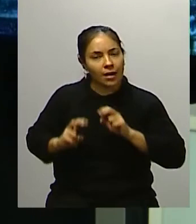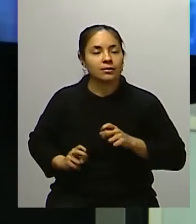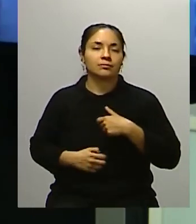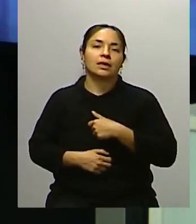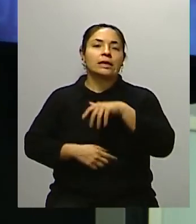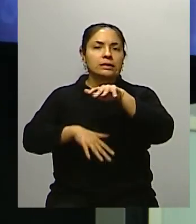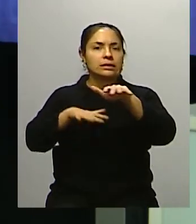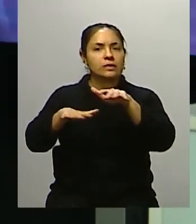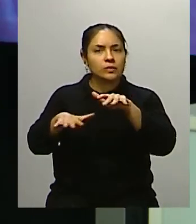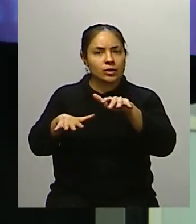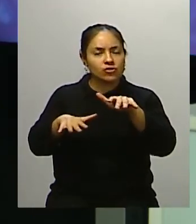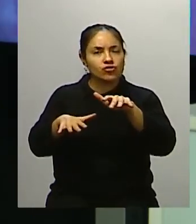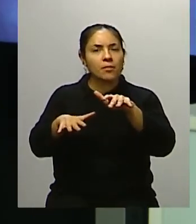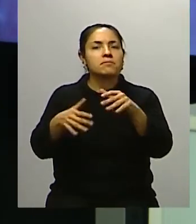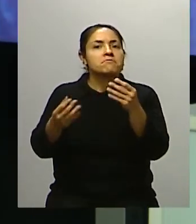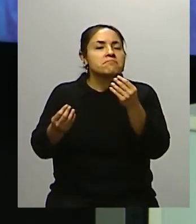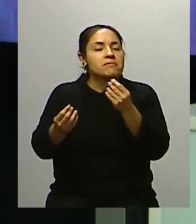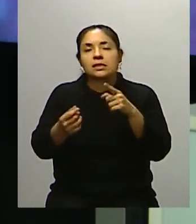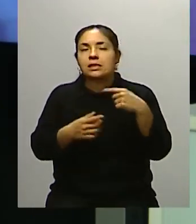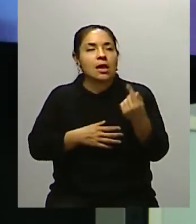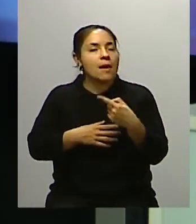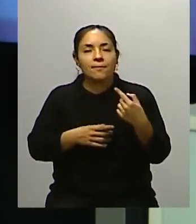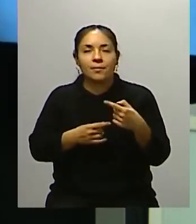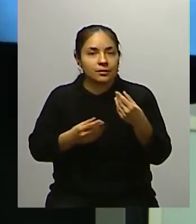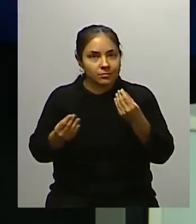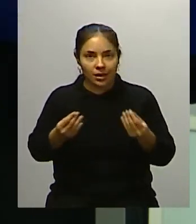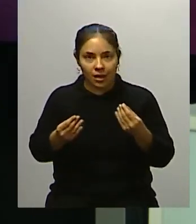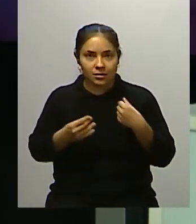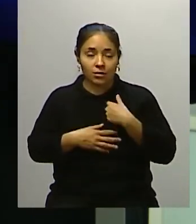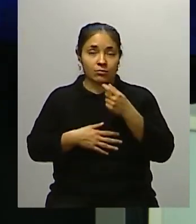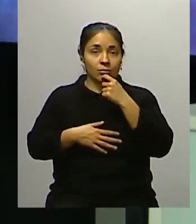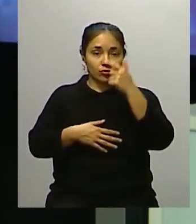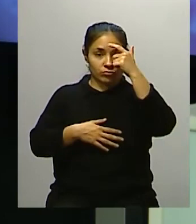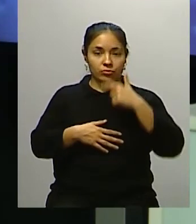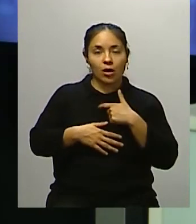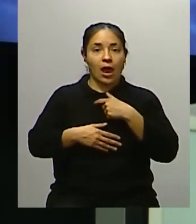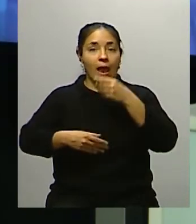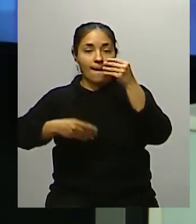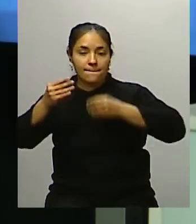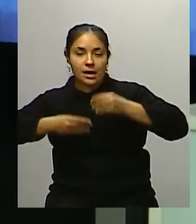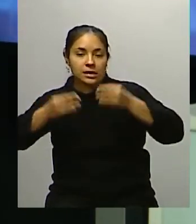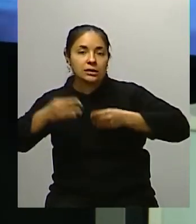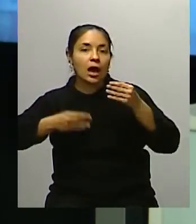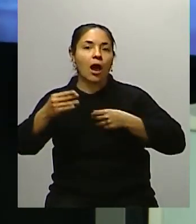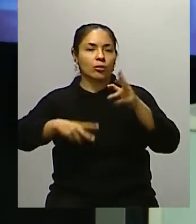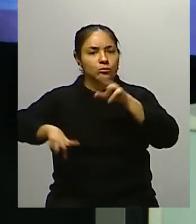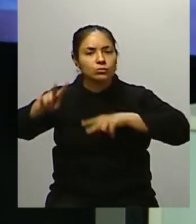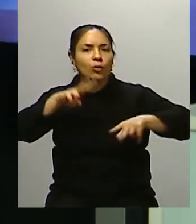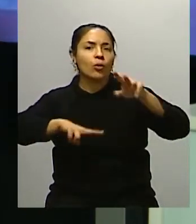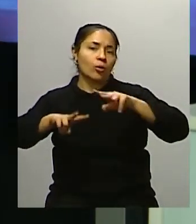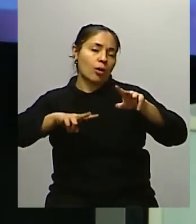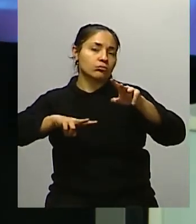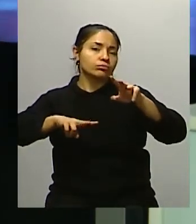que se suele repetir, la solemos ver, esto de estoy buscando, soy empresario, empresaria o